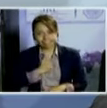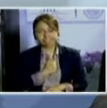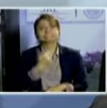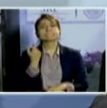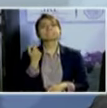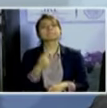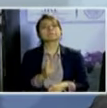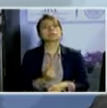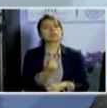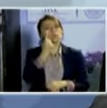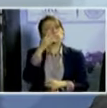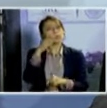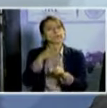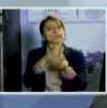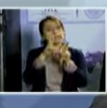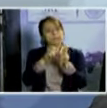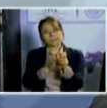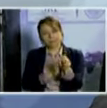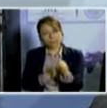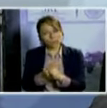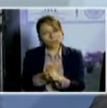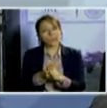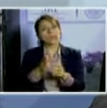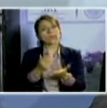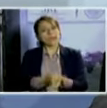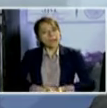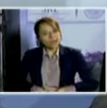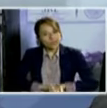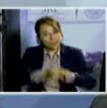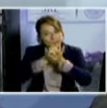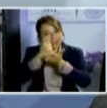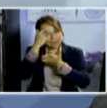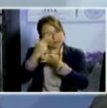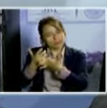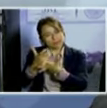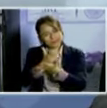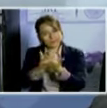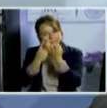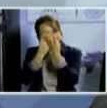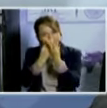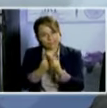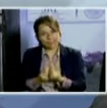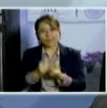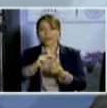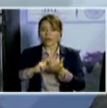de la rehabilitación y de la reinserción social, que es un tema fundamental.